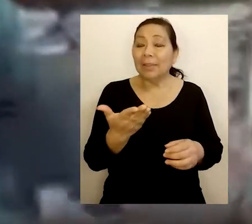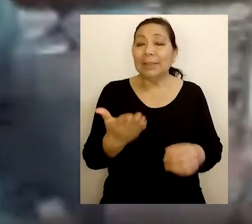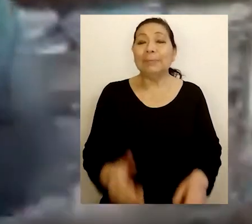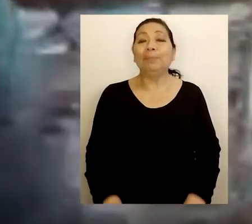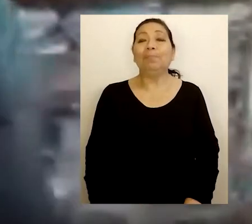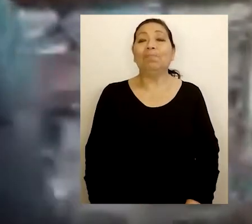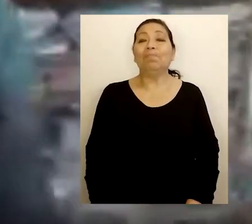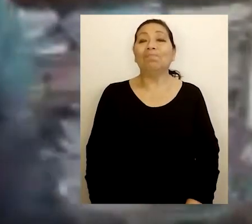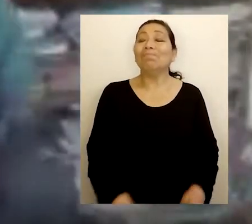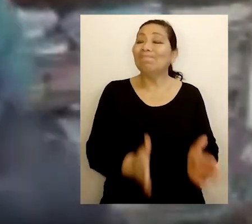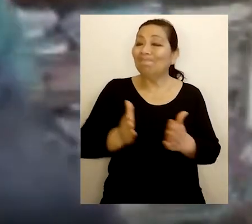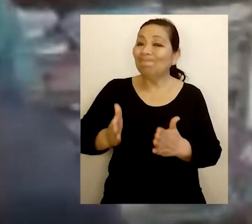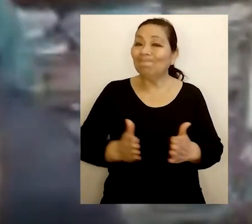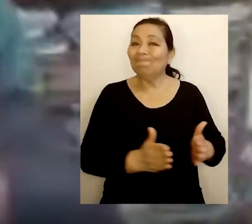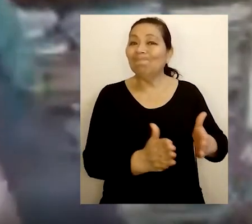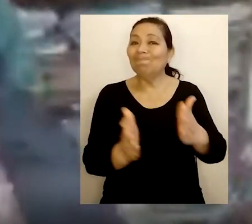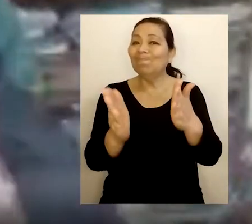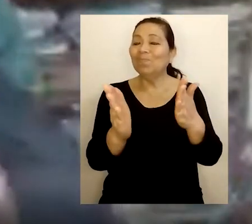se ha desviado